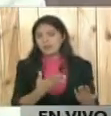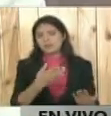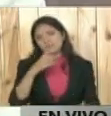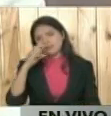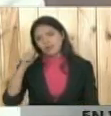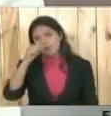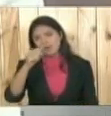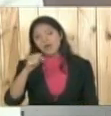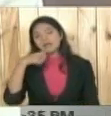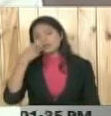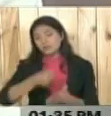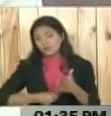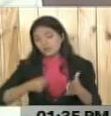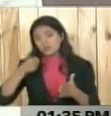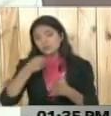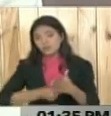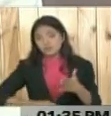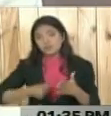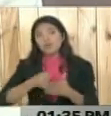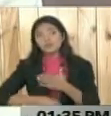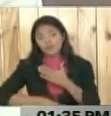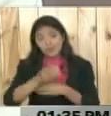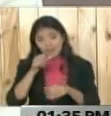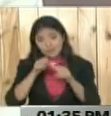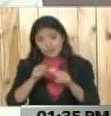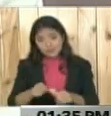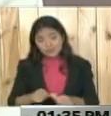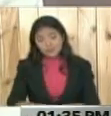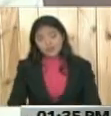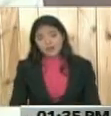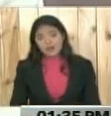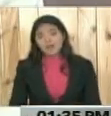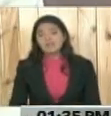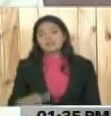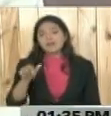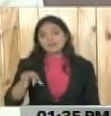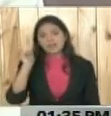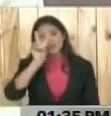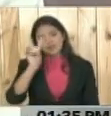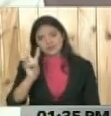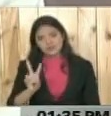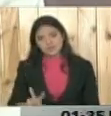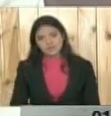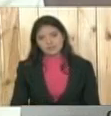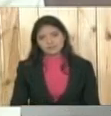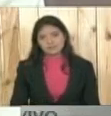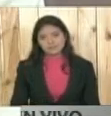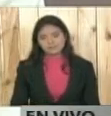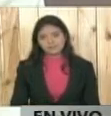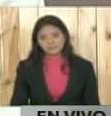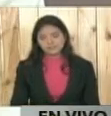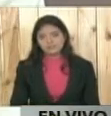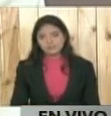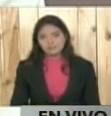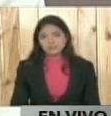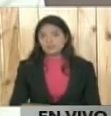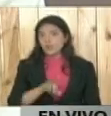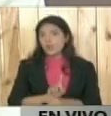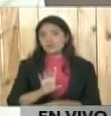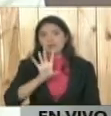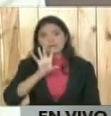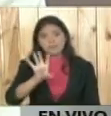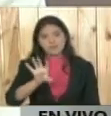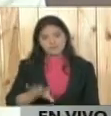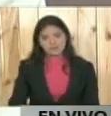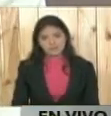en esta lucha que se sigue librando desde la República Bolivariana de Venezuela. Somos una sola patria,